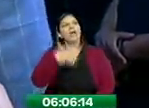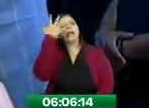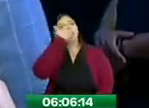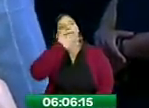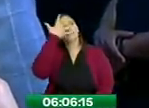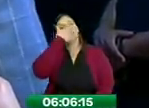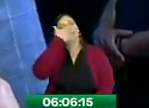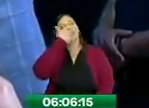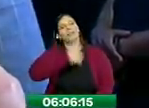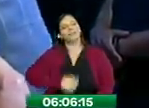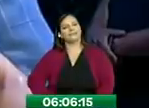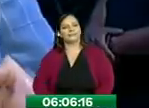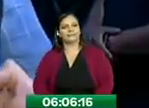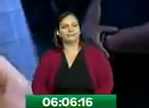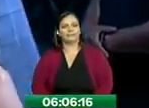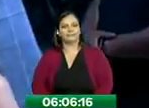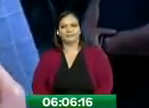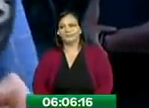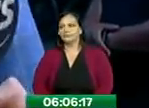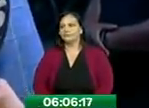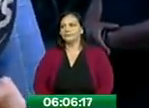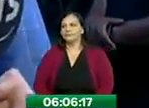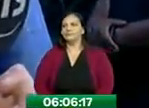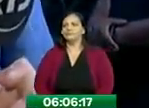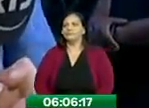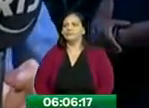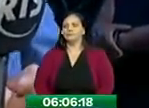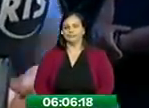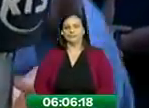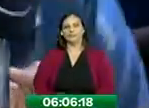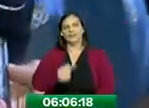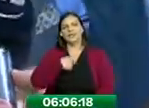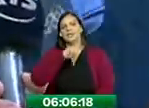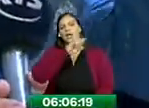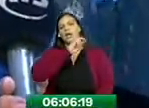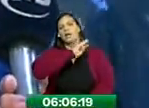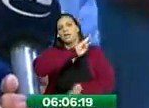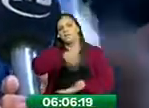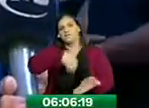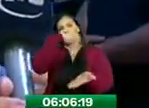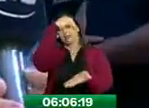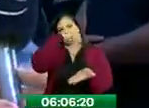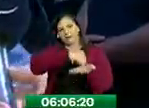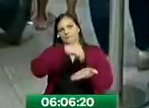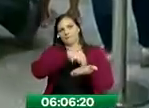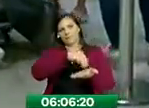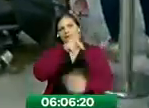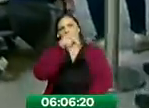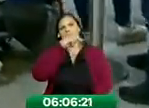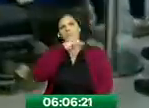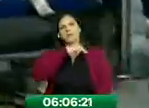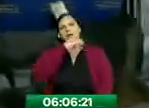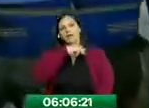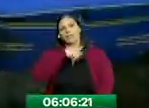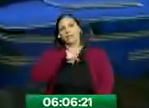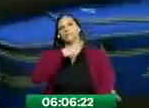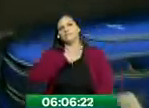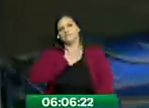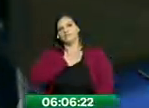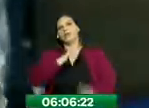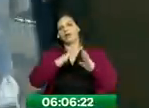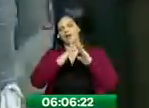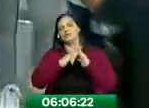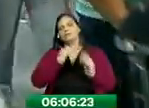que soy esmeraldeño, voy a esmeralda. Yo vivo en Manabí. ¿Dónde va a permanecer los 14 días? En Manabí, en mi casa, en Manta, concretamente. Como se ha